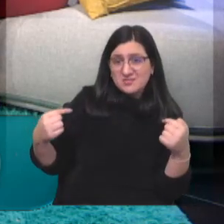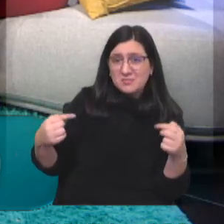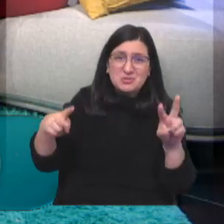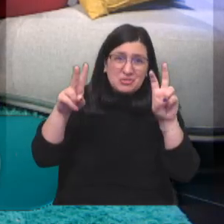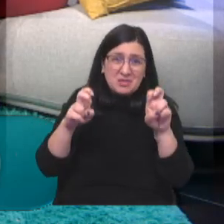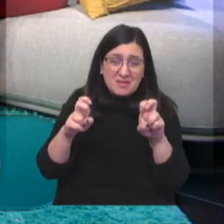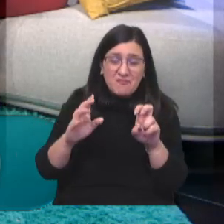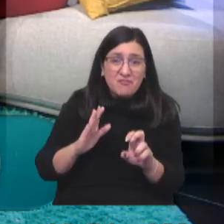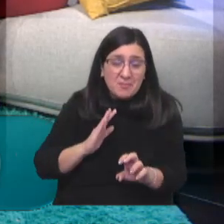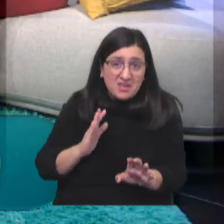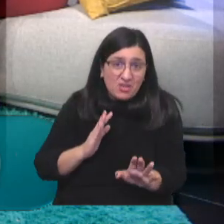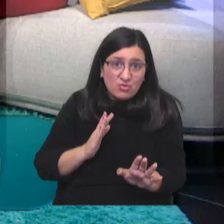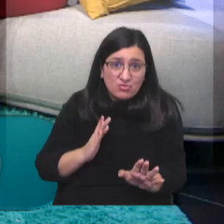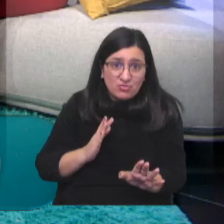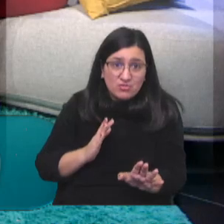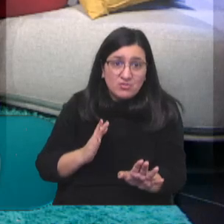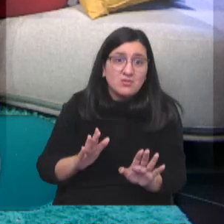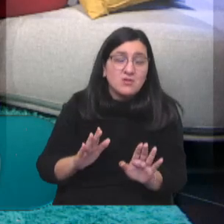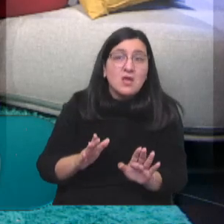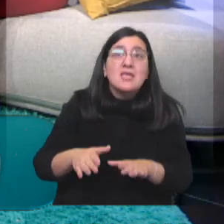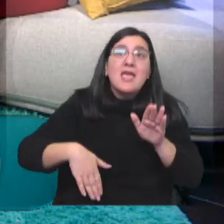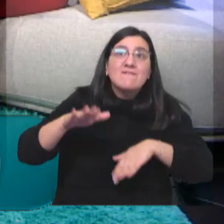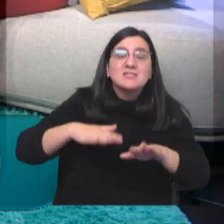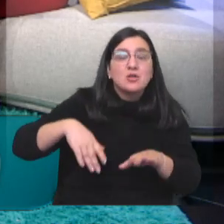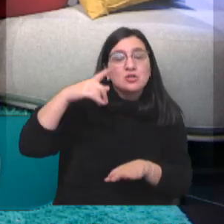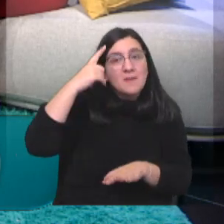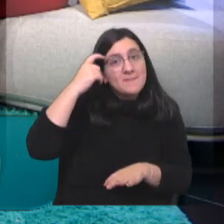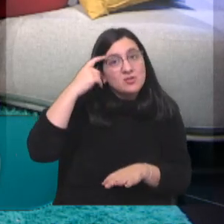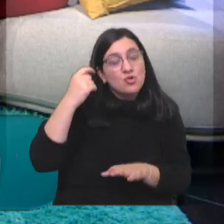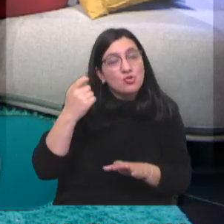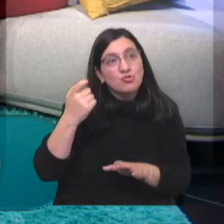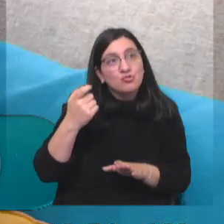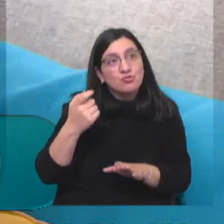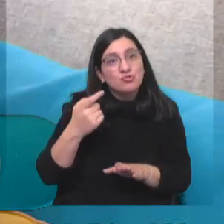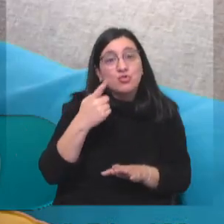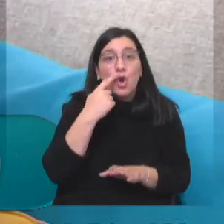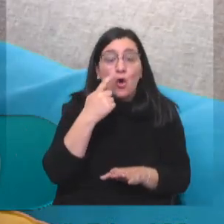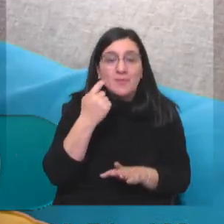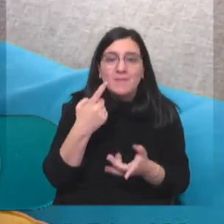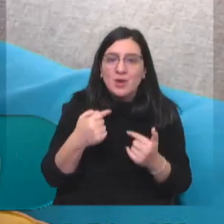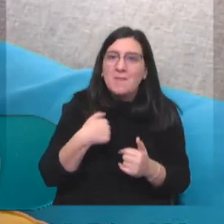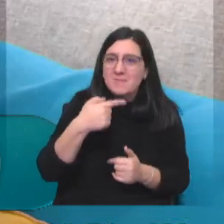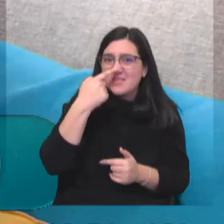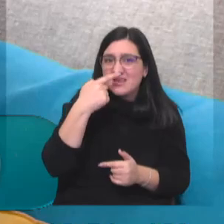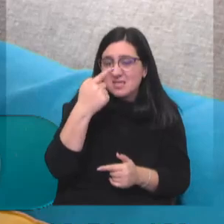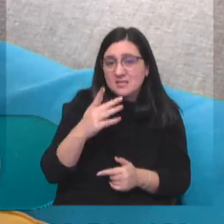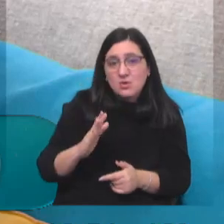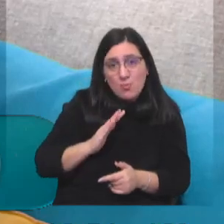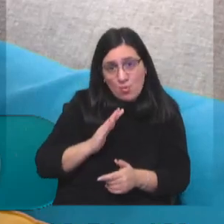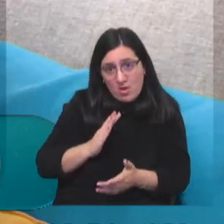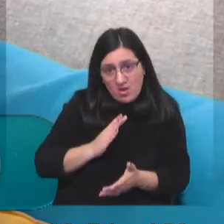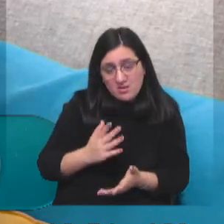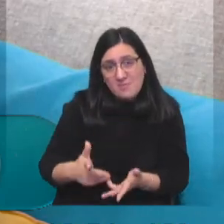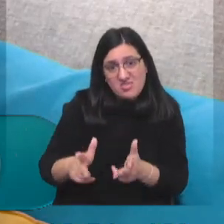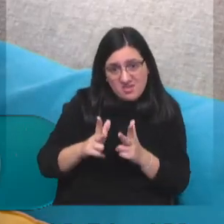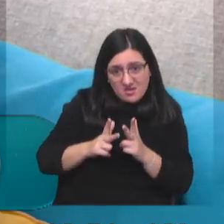los que los especialistas más conocidos o más famosos son hombres, y a mí lo que me interesa es que sea una mirada femenina.